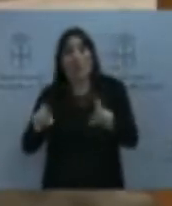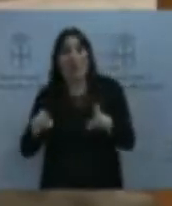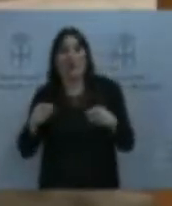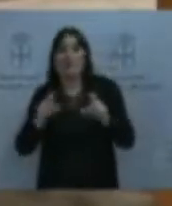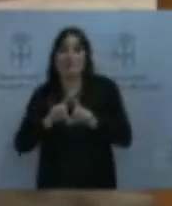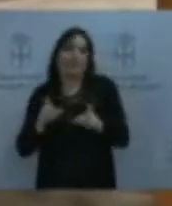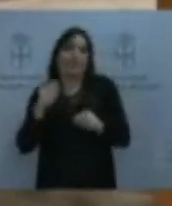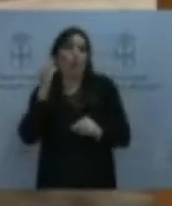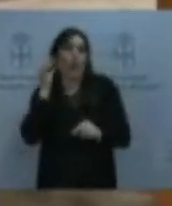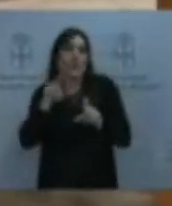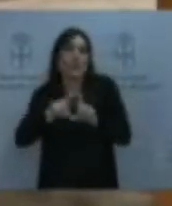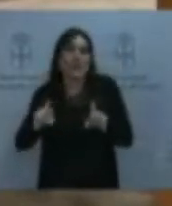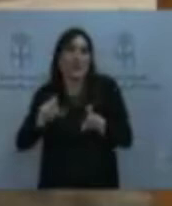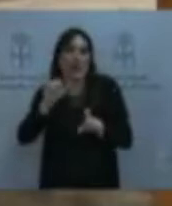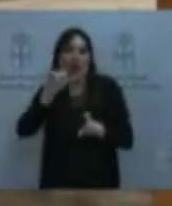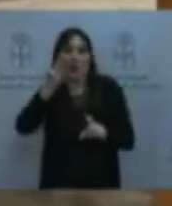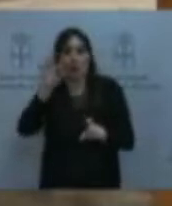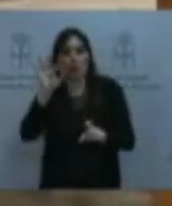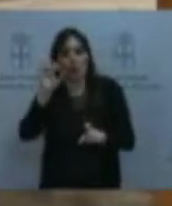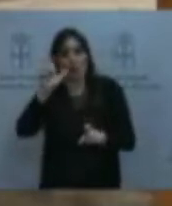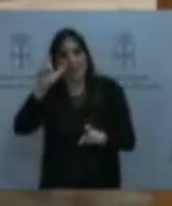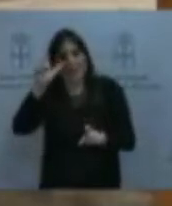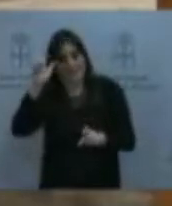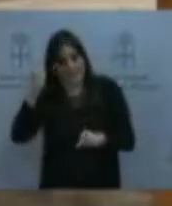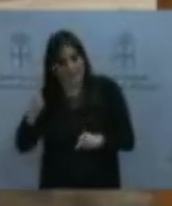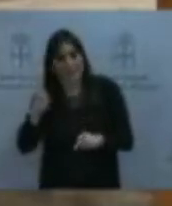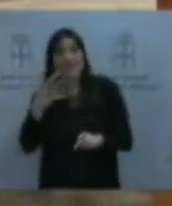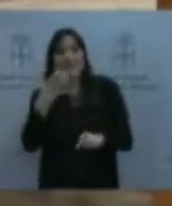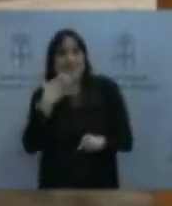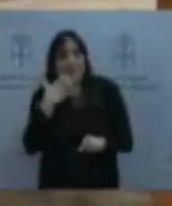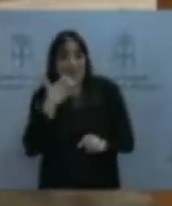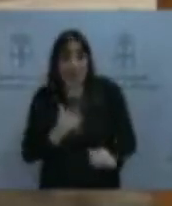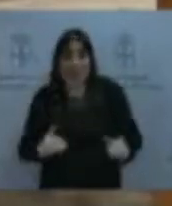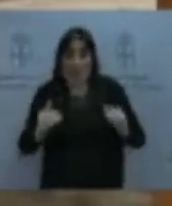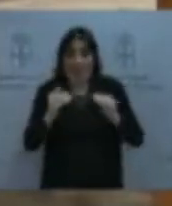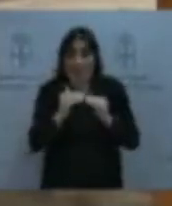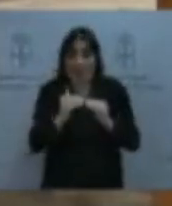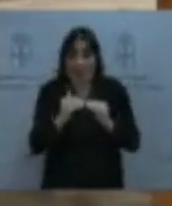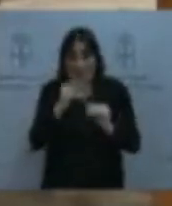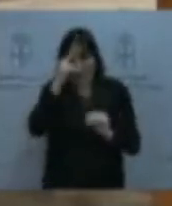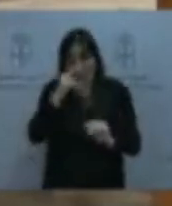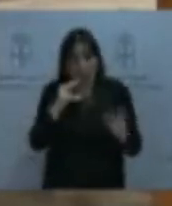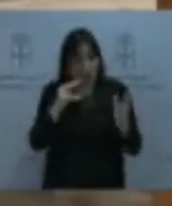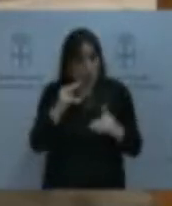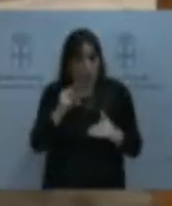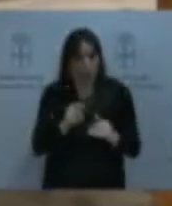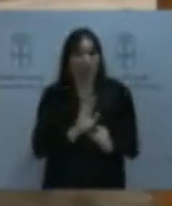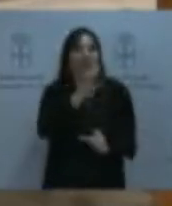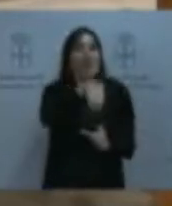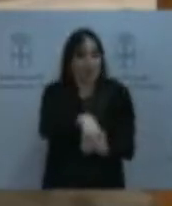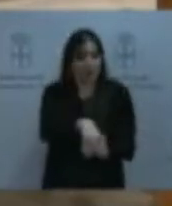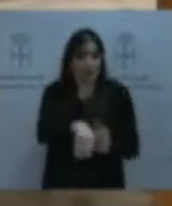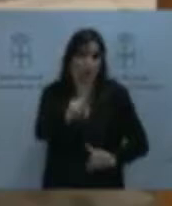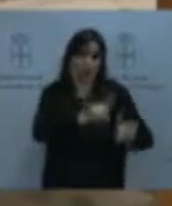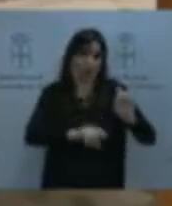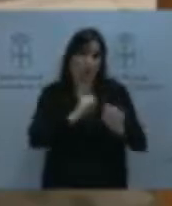respeto de la igualdad, se ha colado conflictos laborales a los cuales ustedes no han dado respuesta. Cuando hablamos, por ejemplo, de la